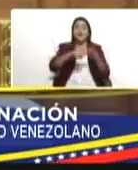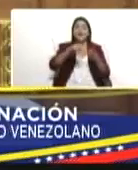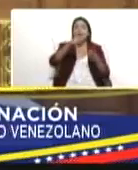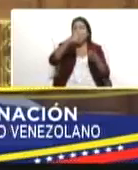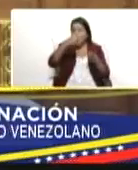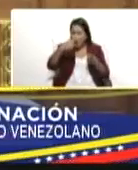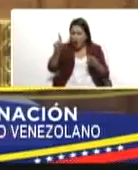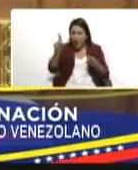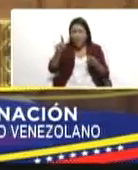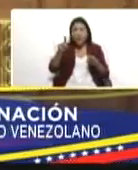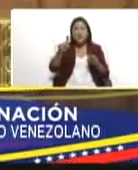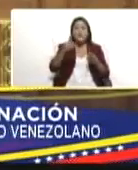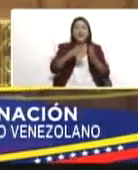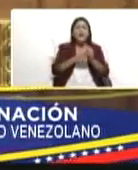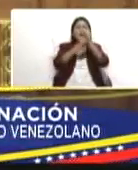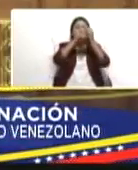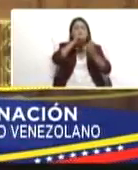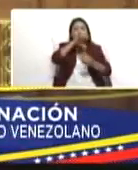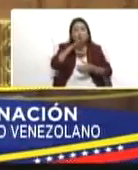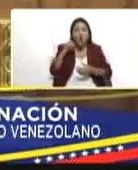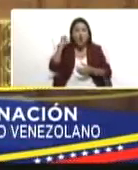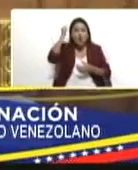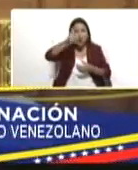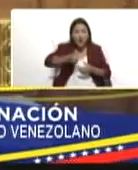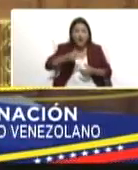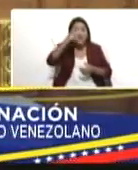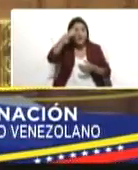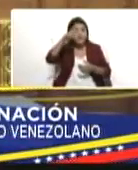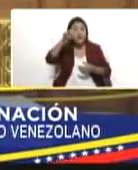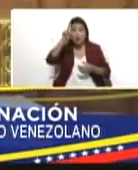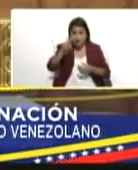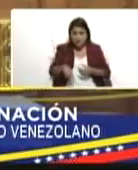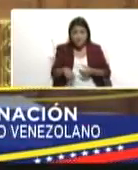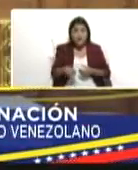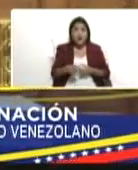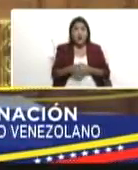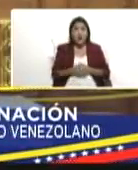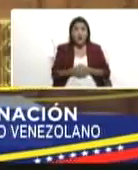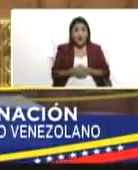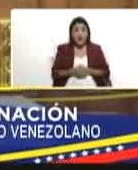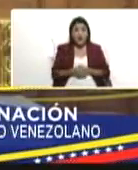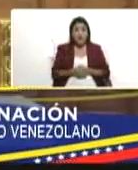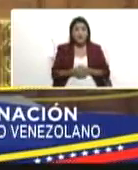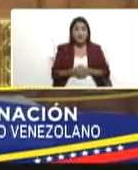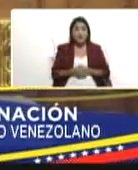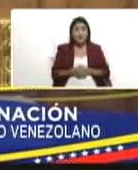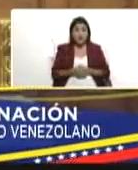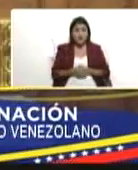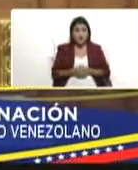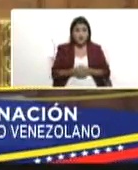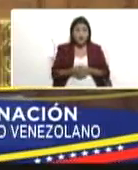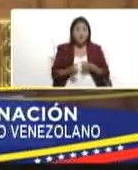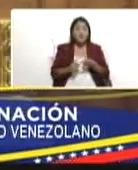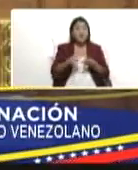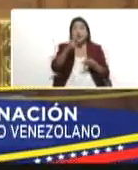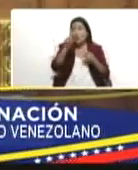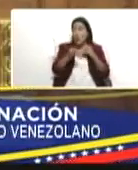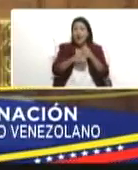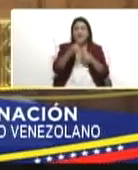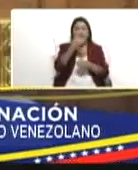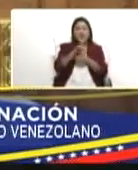sandino como le hicieron a Pancho Villa como le hicieron a zequiel